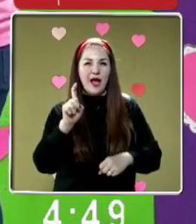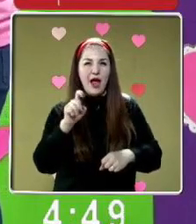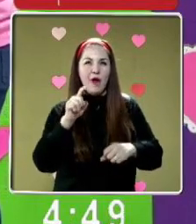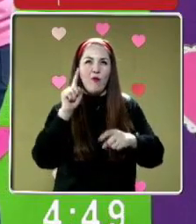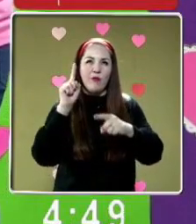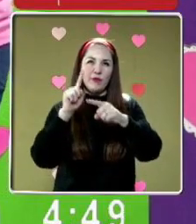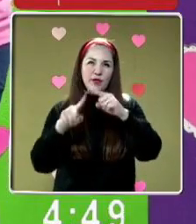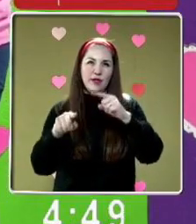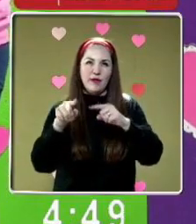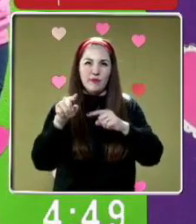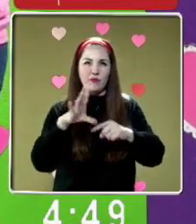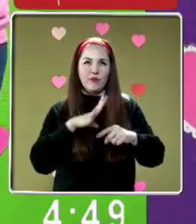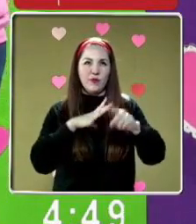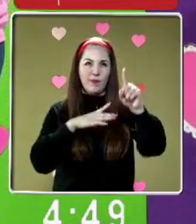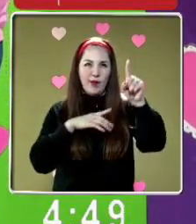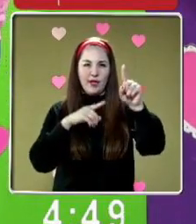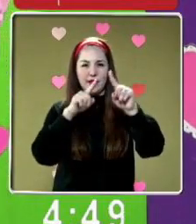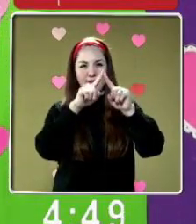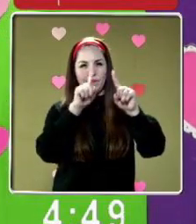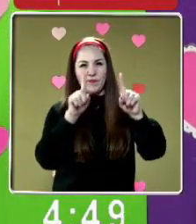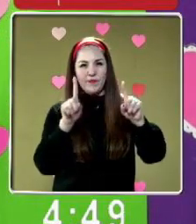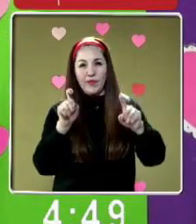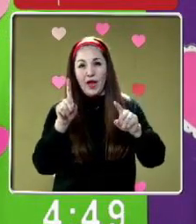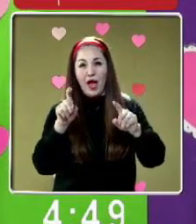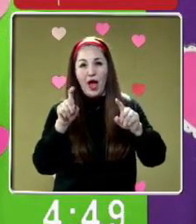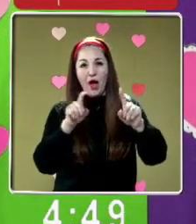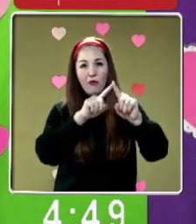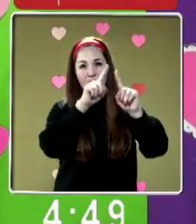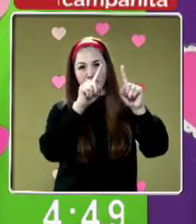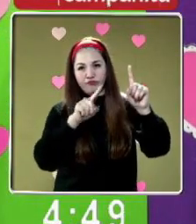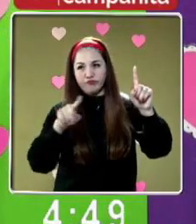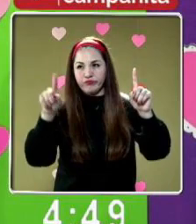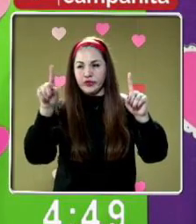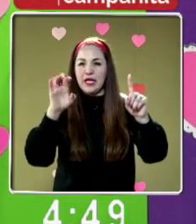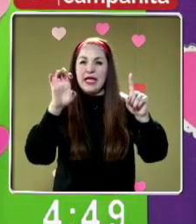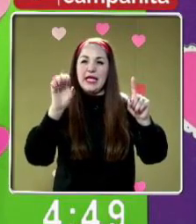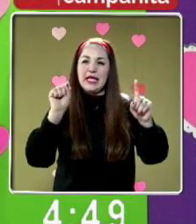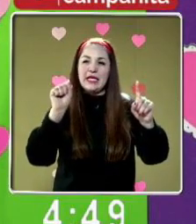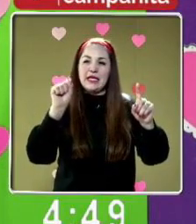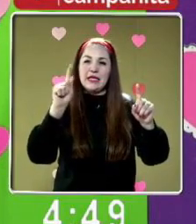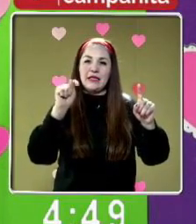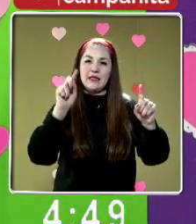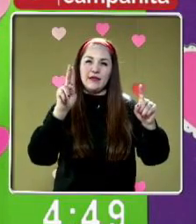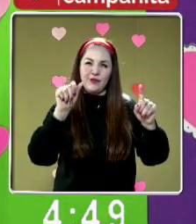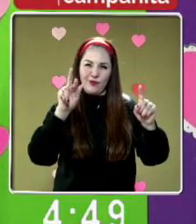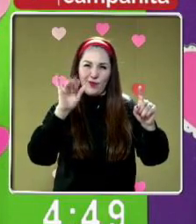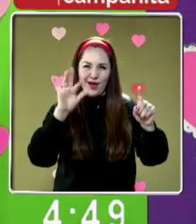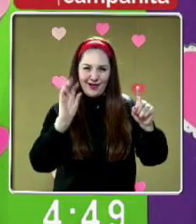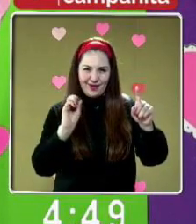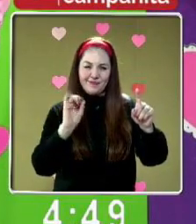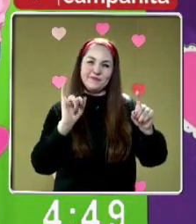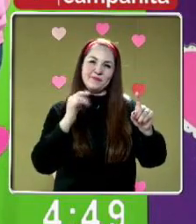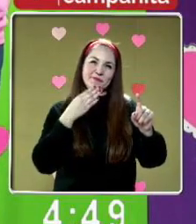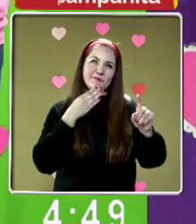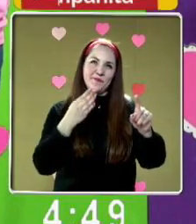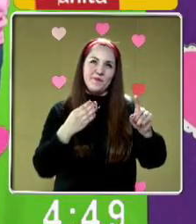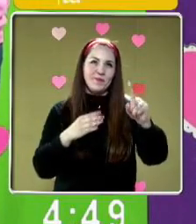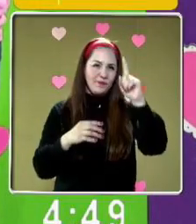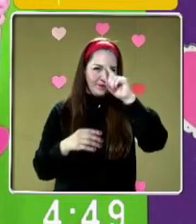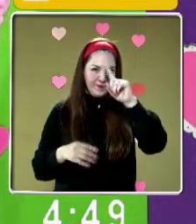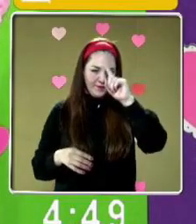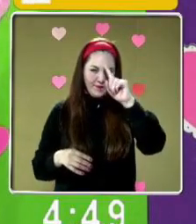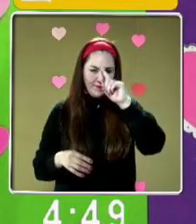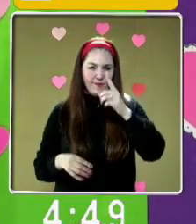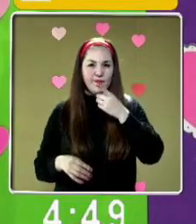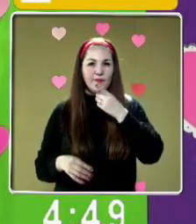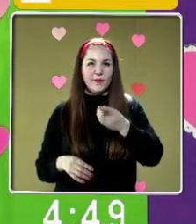descartar, porque va aquí, ya que estamos mencionando la laguna. Ok, entonces, pues ya aquí la maestra, por un tip que ya lo dijo la